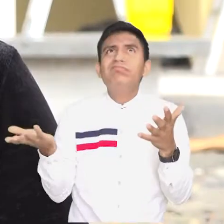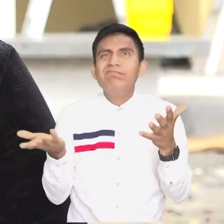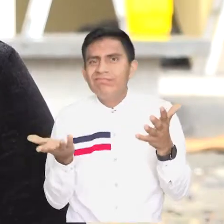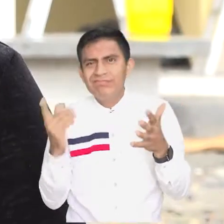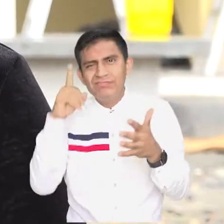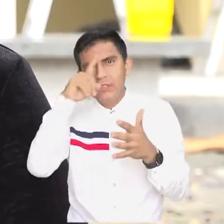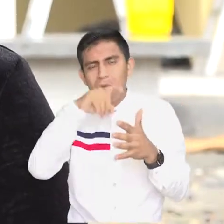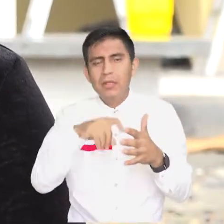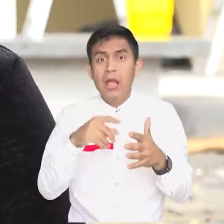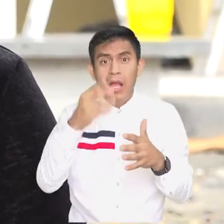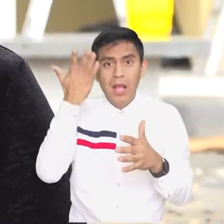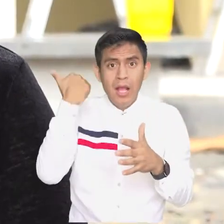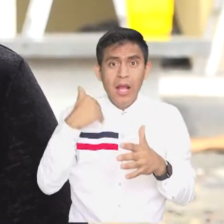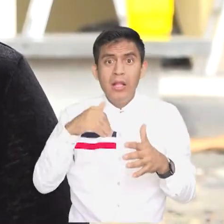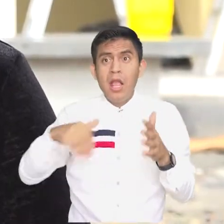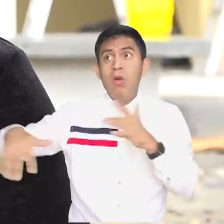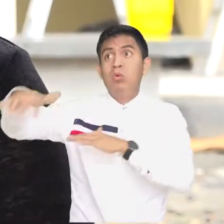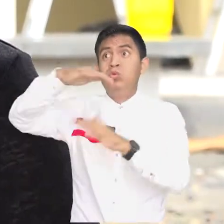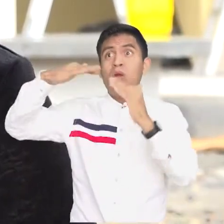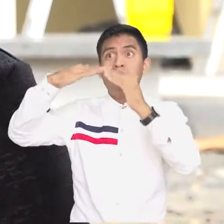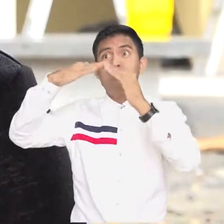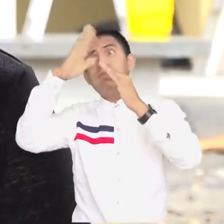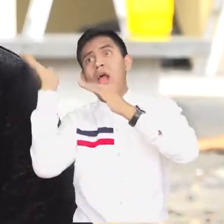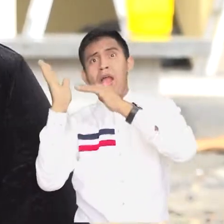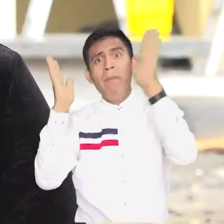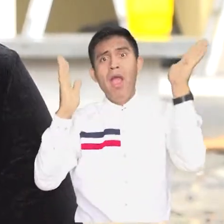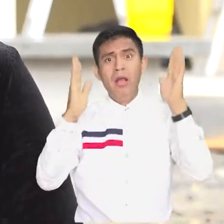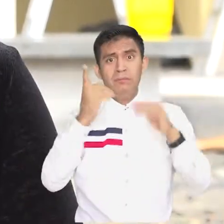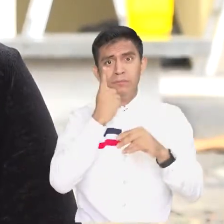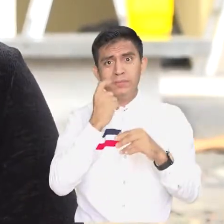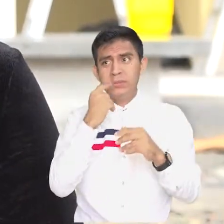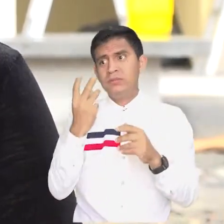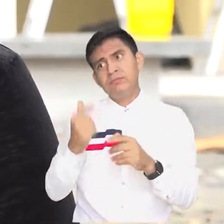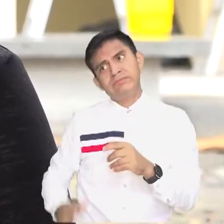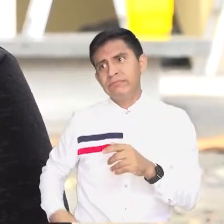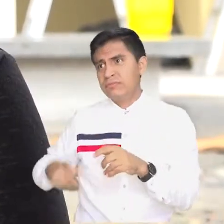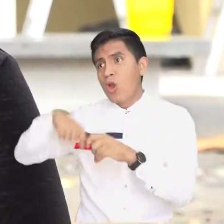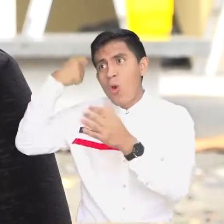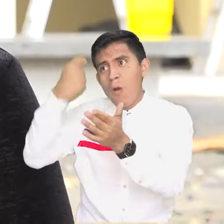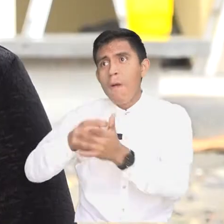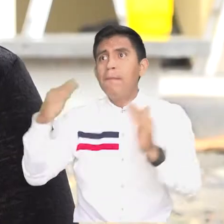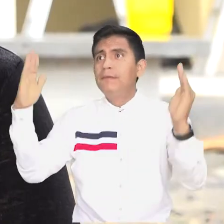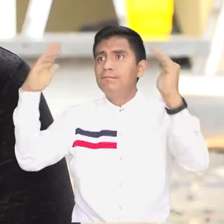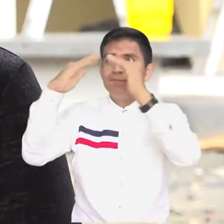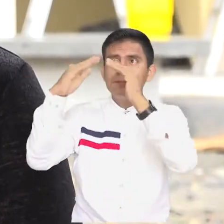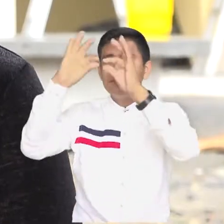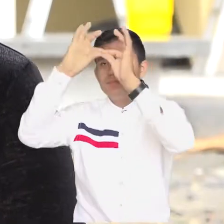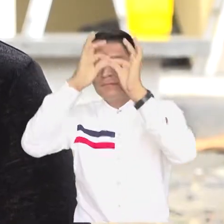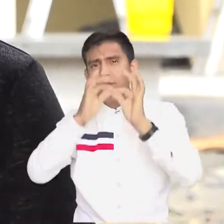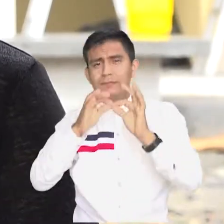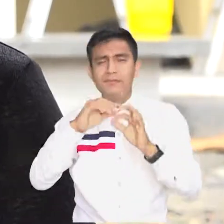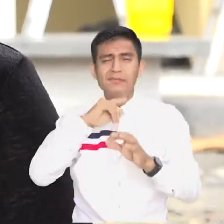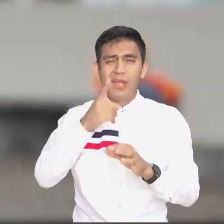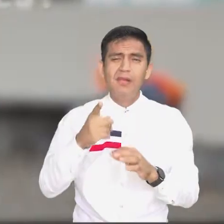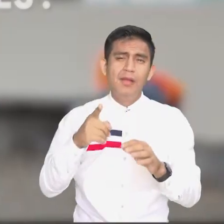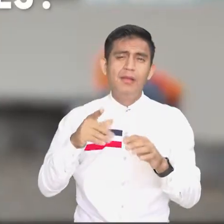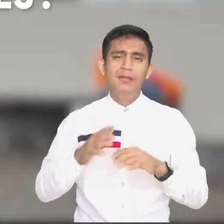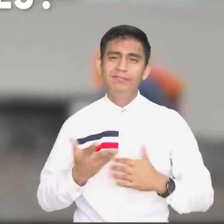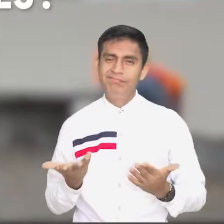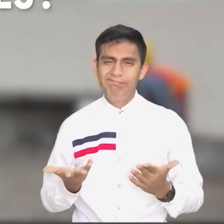caía el agua. Una vez el viento se llevó el techo, nosotros como padres aportábamos. Entonces era